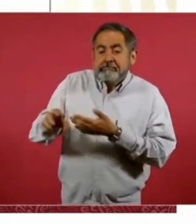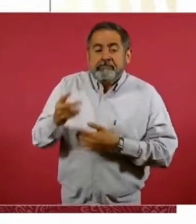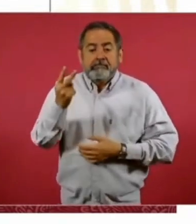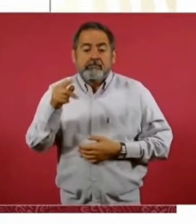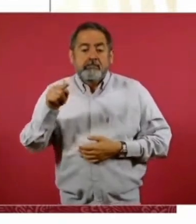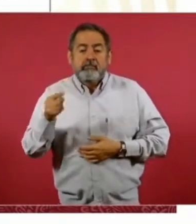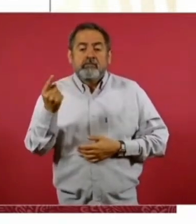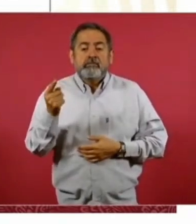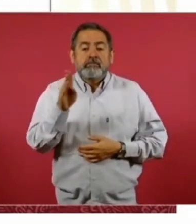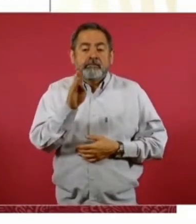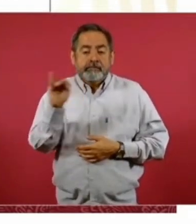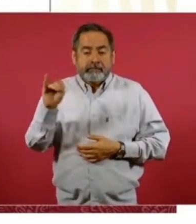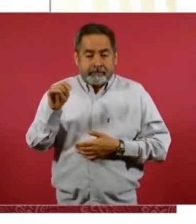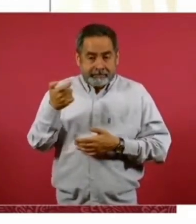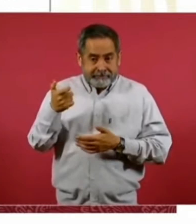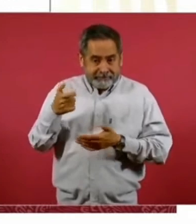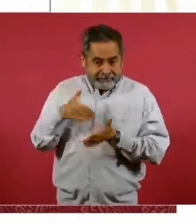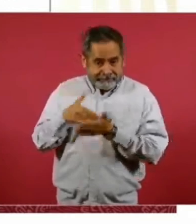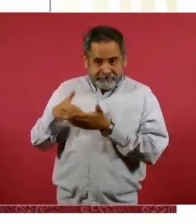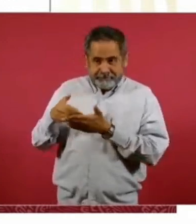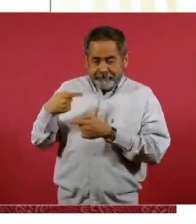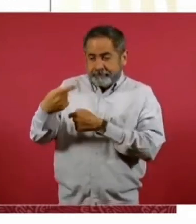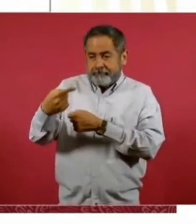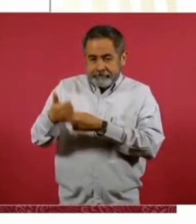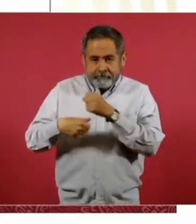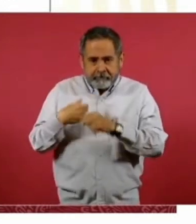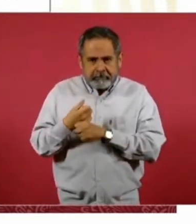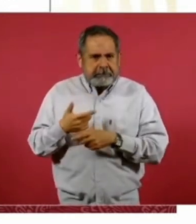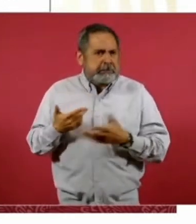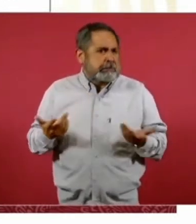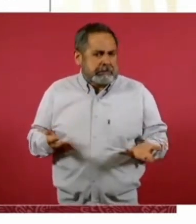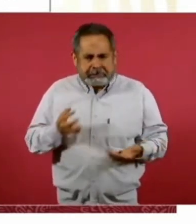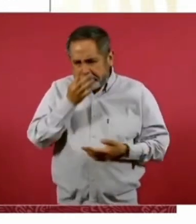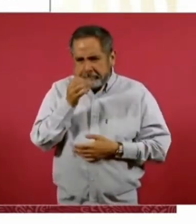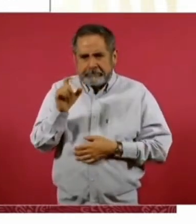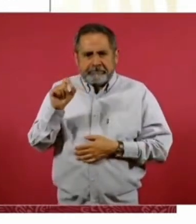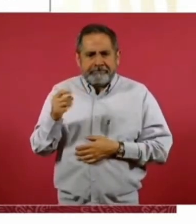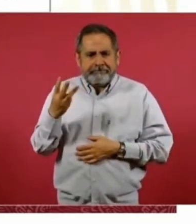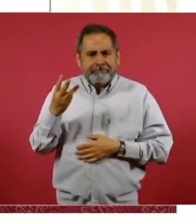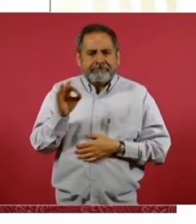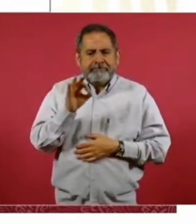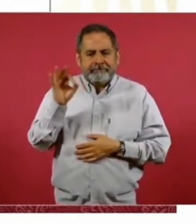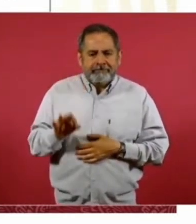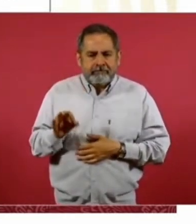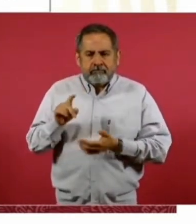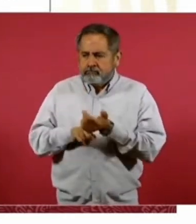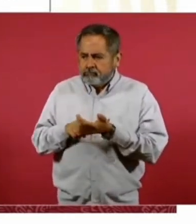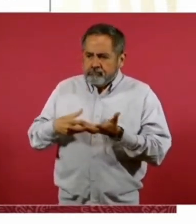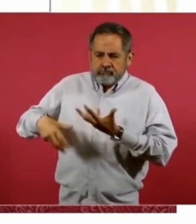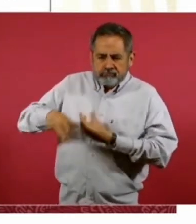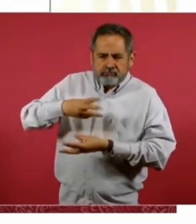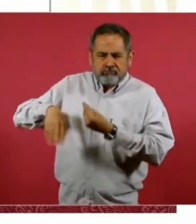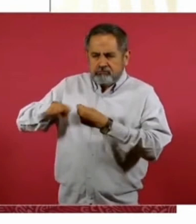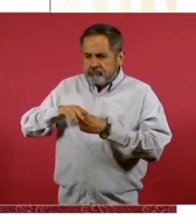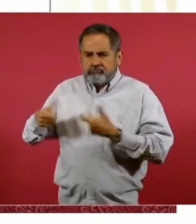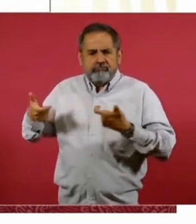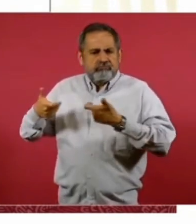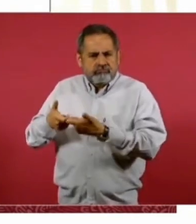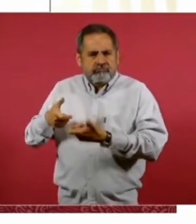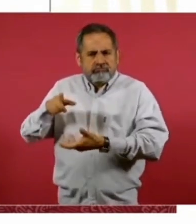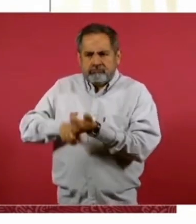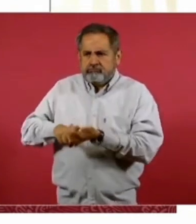2.1 billones en los próximos 6 años, apenas representa el 23% de lo que aportan a las finanzas